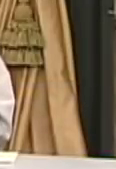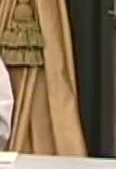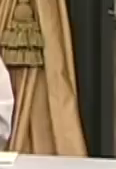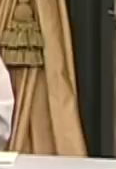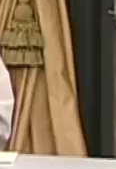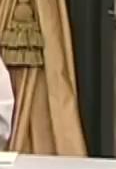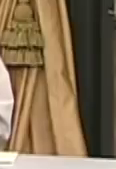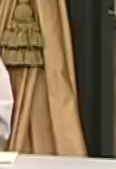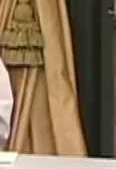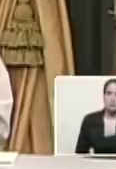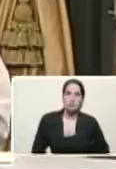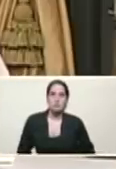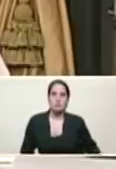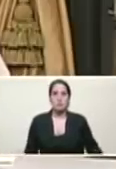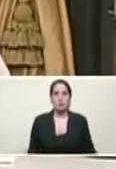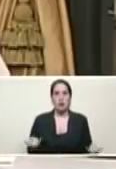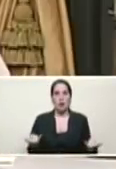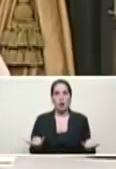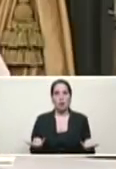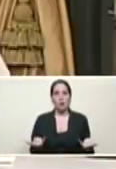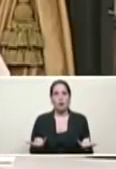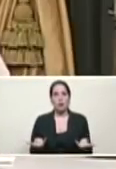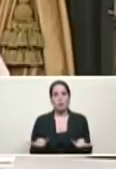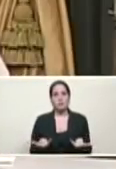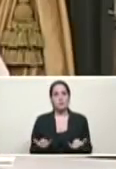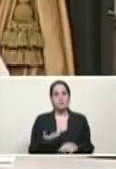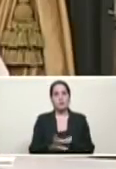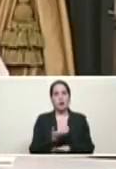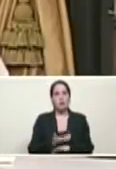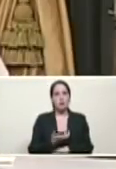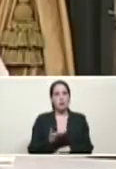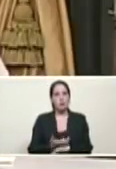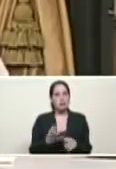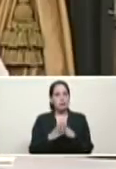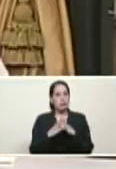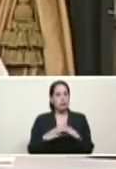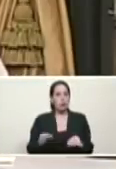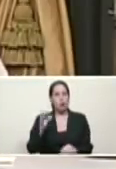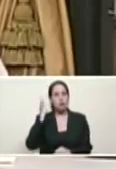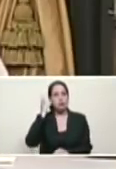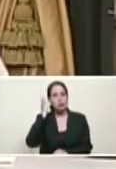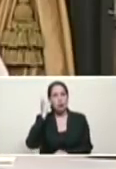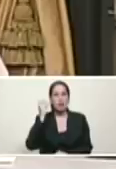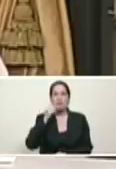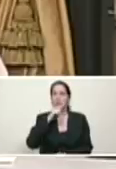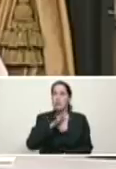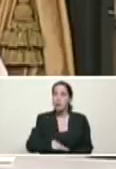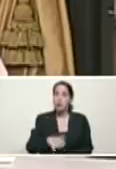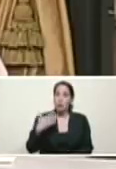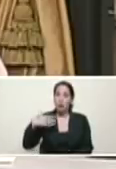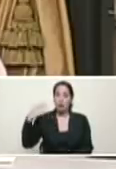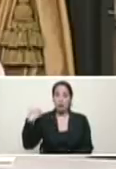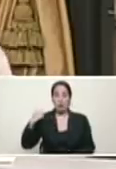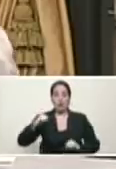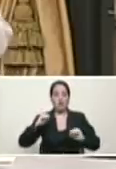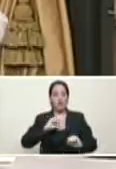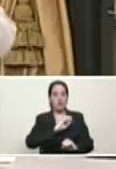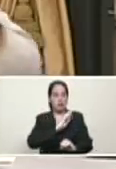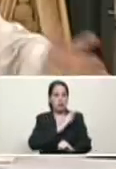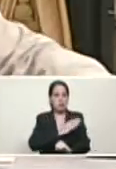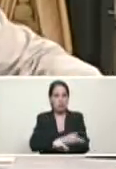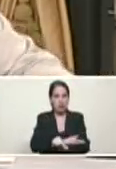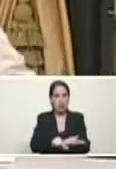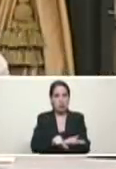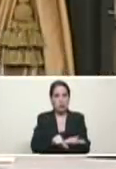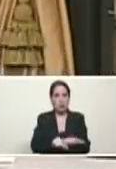Maturín, Maturín, estado Monaga. En toda esa tierra de Juana Ramírez, la avanzadora. Y esa fuerza de Juana Ramírez está en